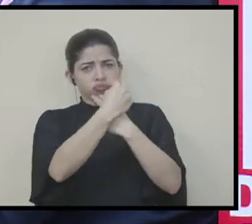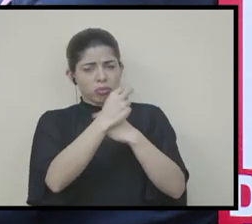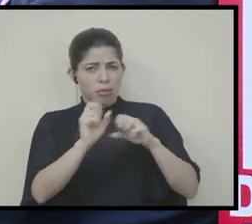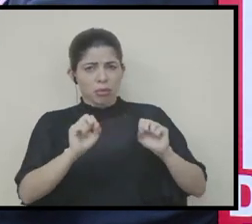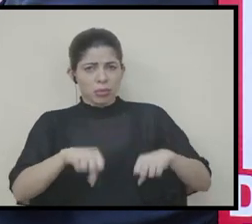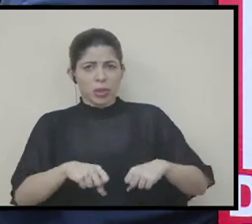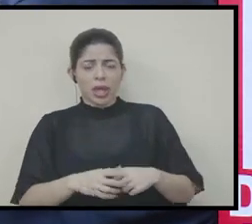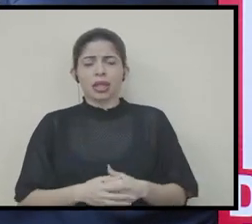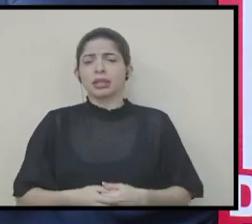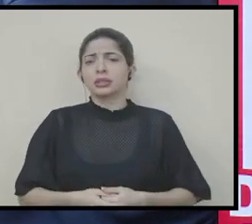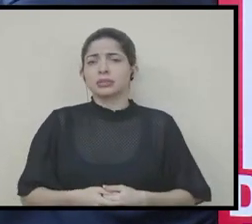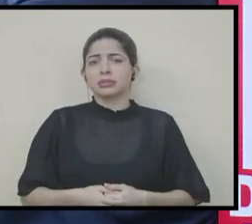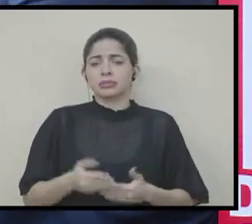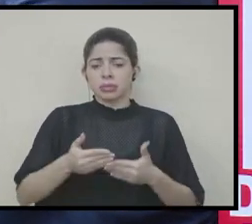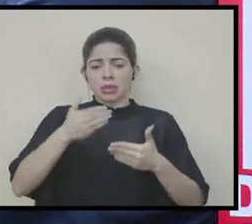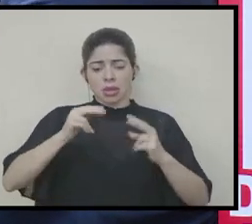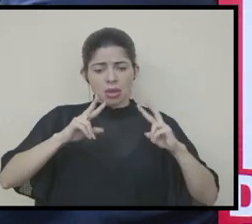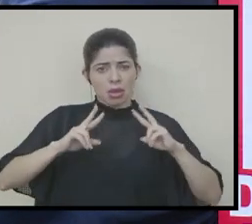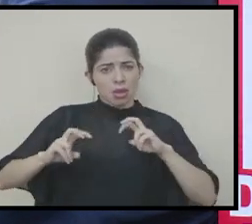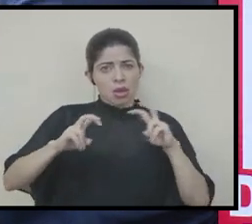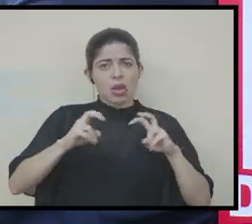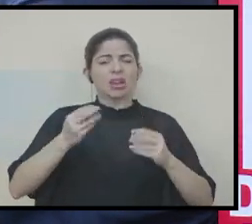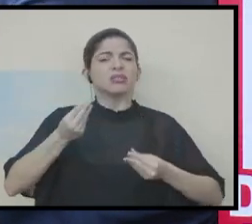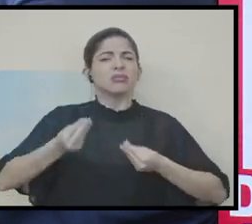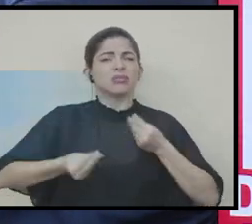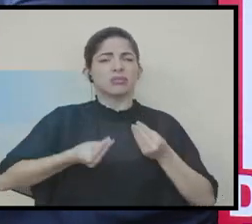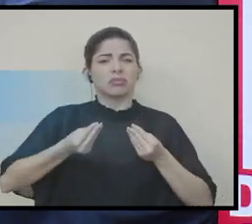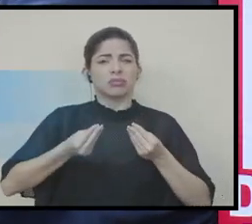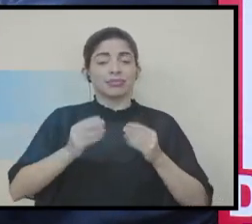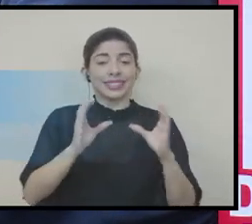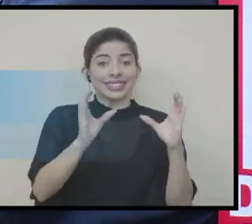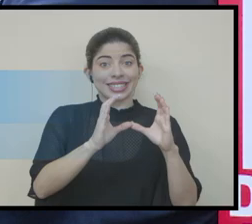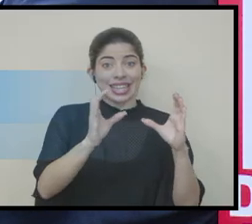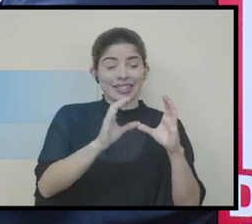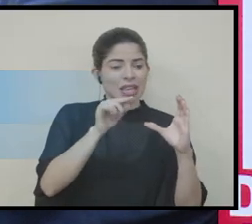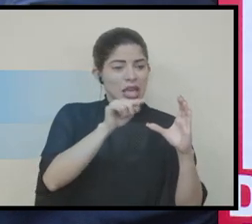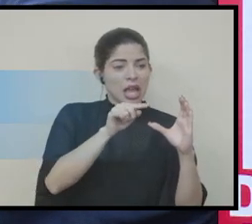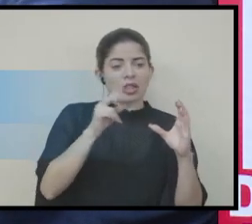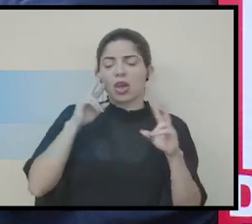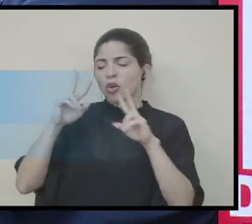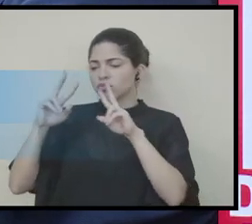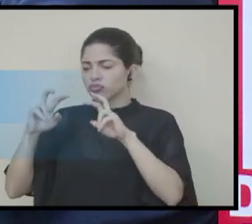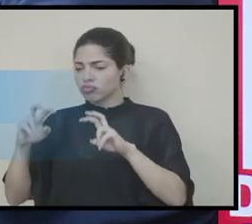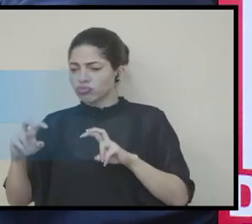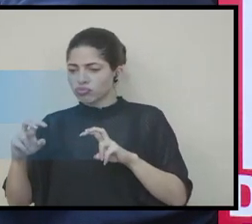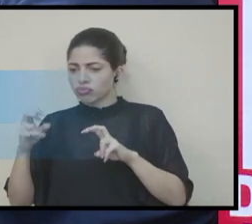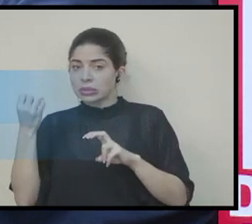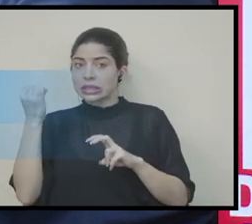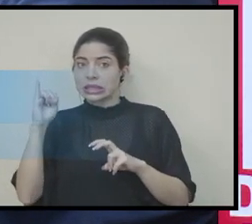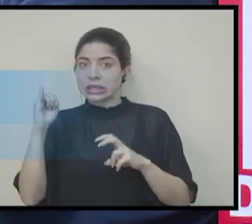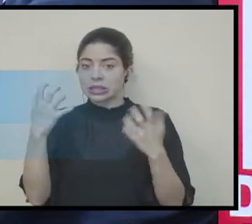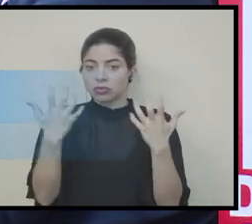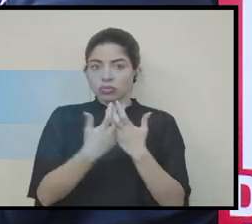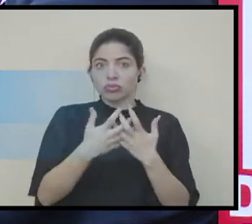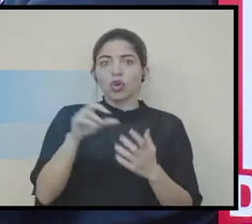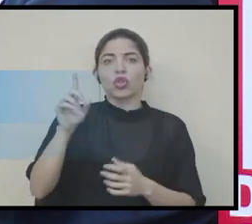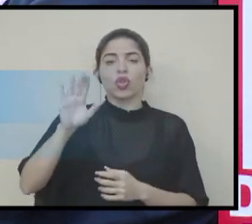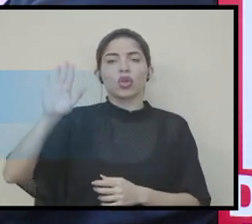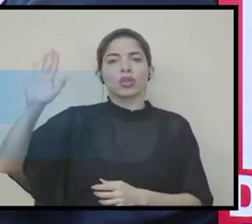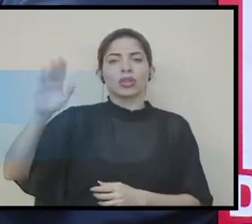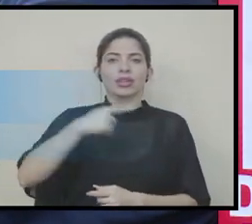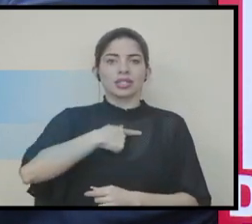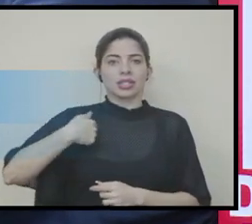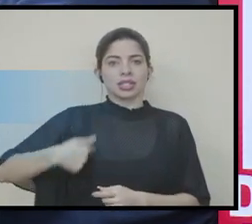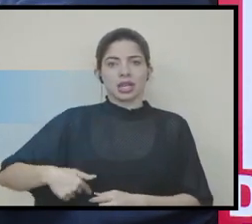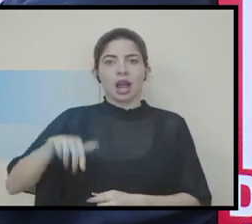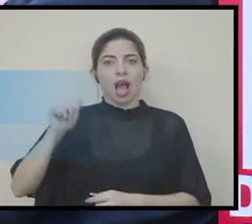auditoría. La preexaminación básicamente lo que hace es agarrar las certificaciones y revisarlas con aduanas en China y